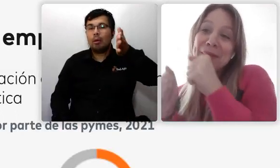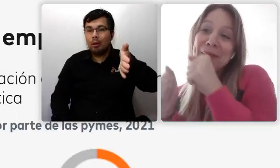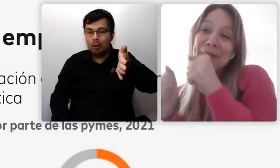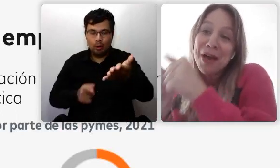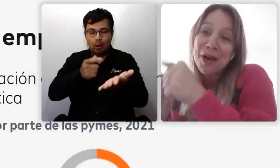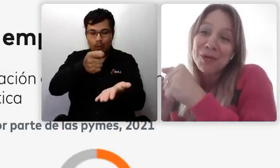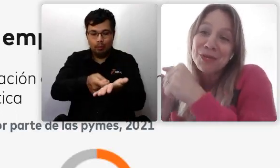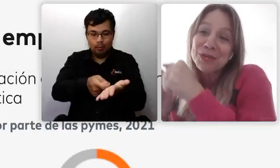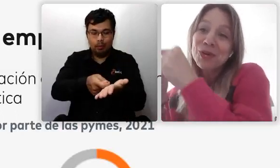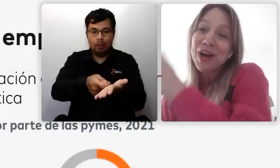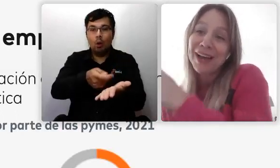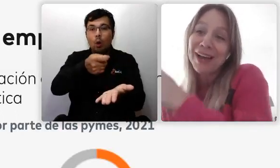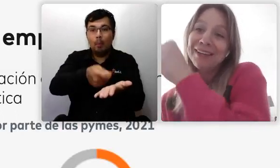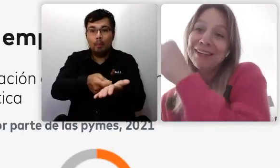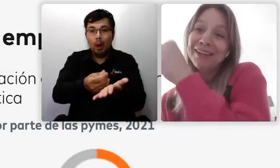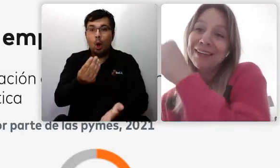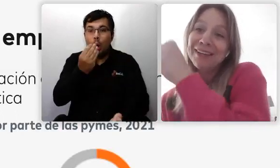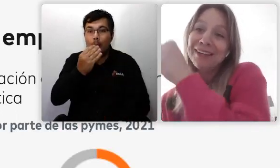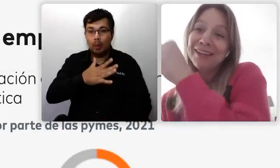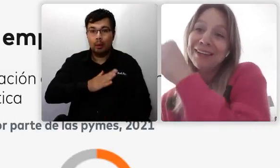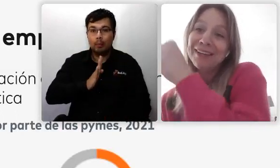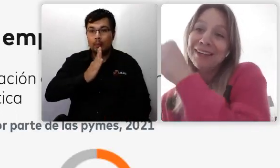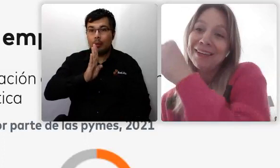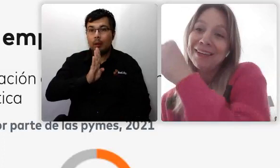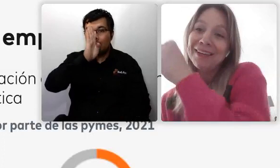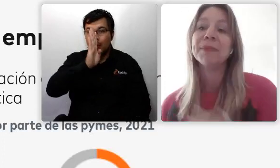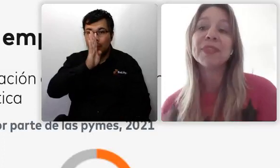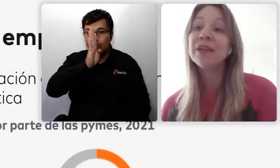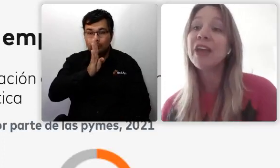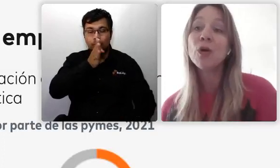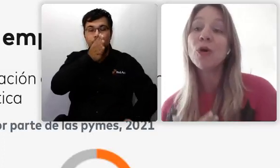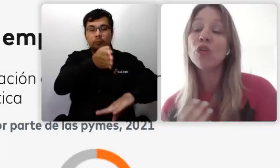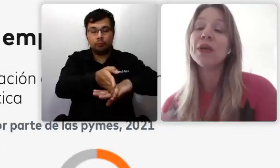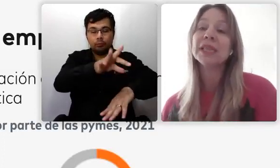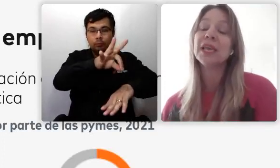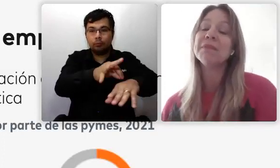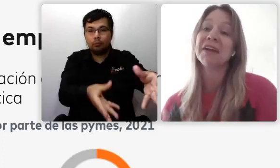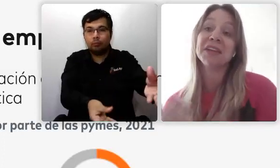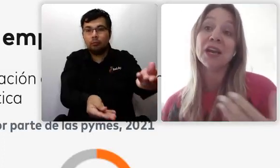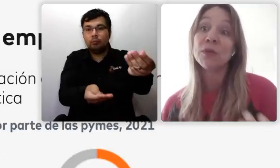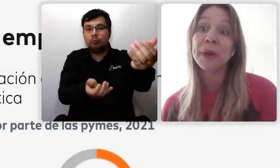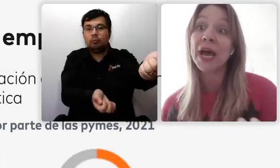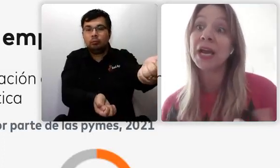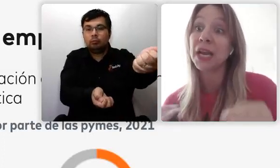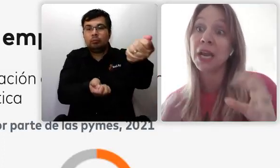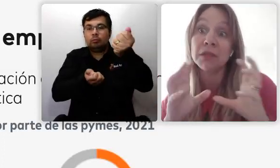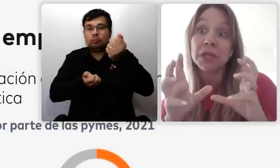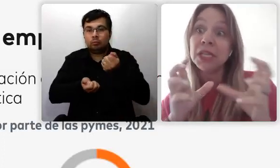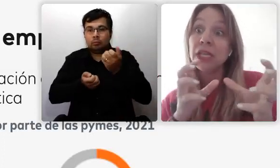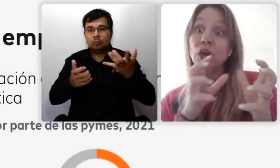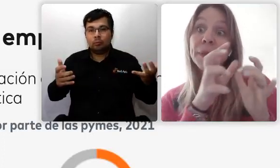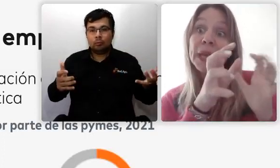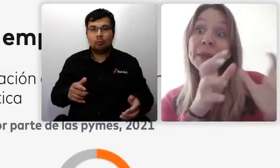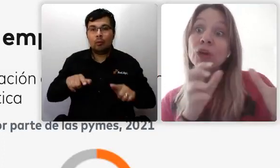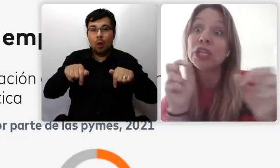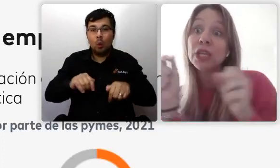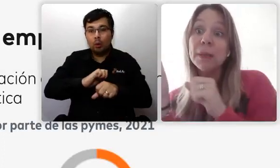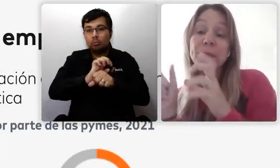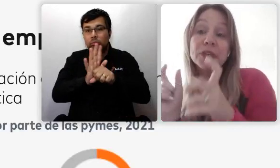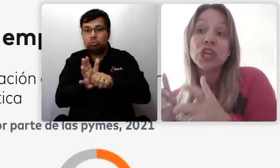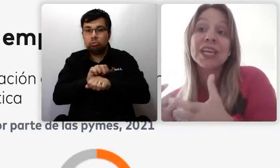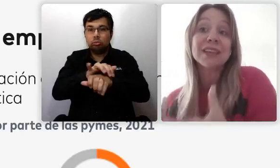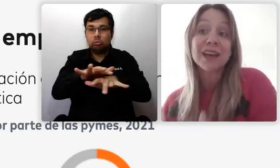mi auto a la veterinaria, compraba la comida, traía la comida de mi perro. En pandemia, obviamente, me abría a comprar en distintos pymes